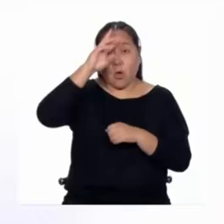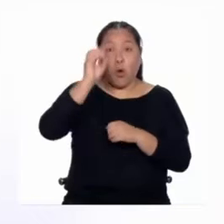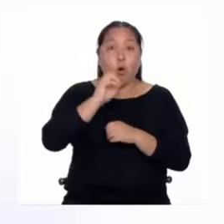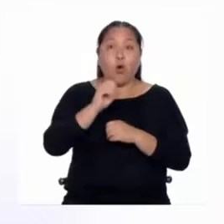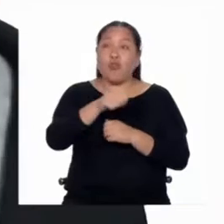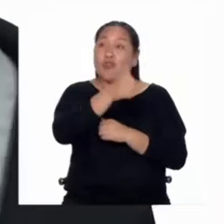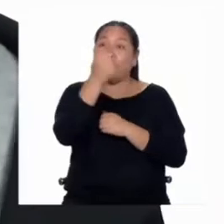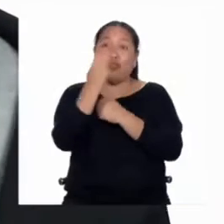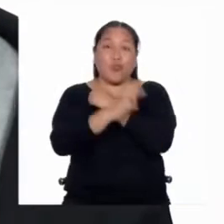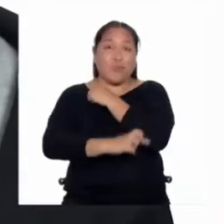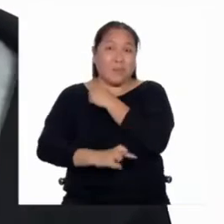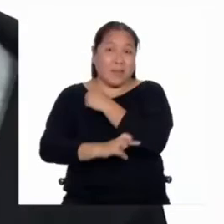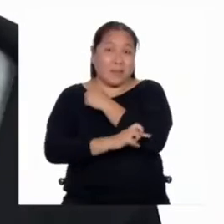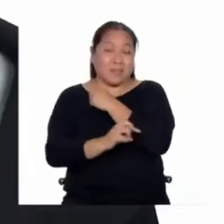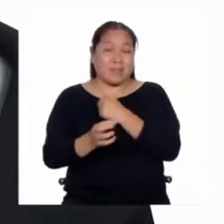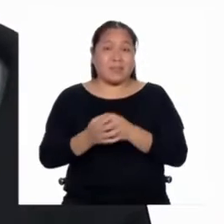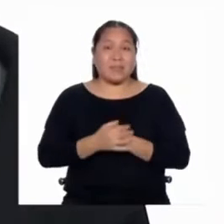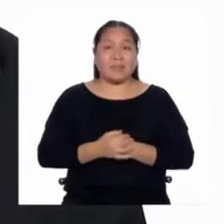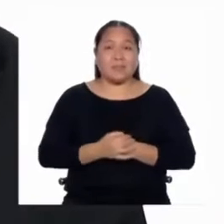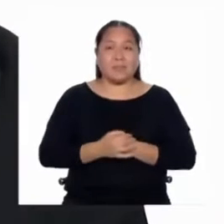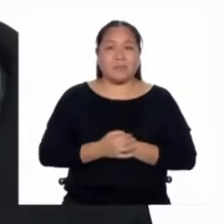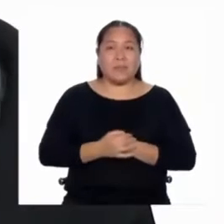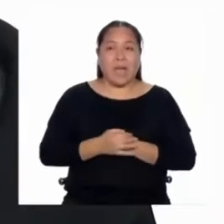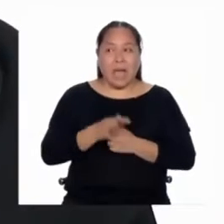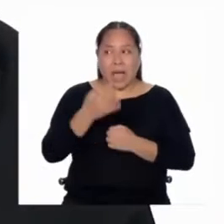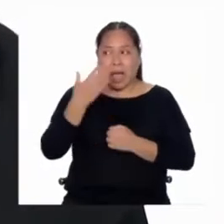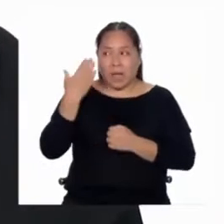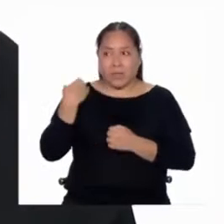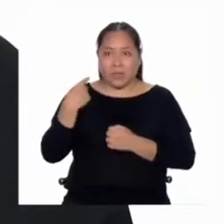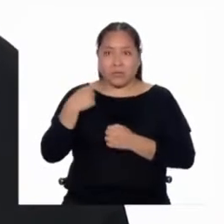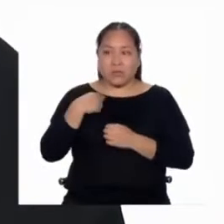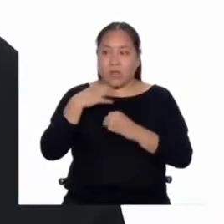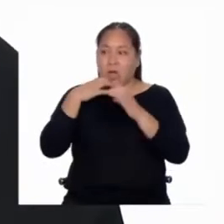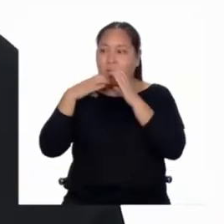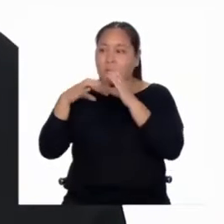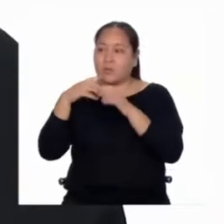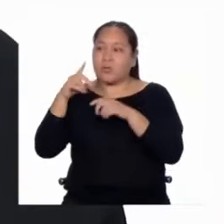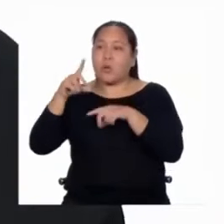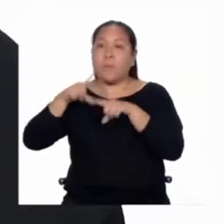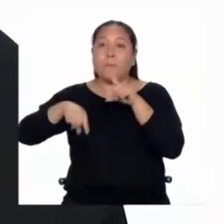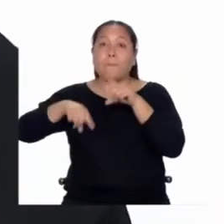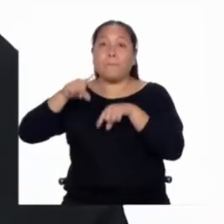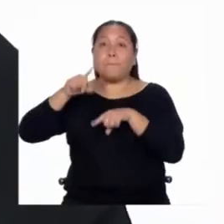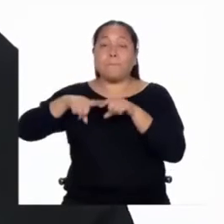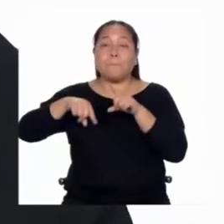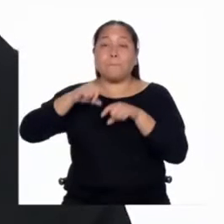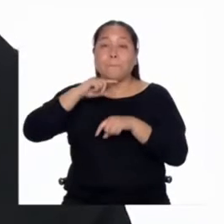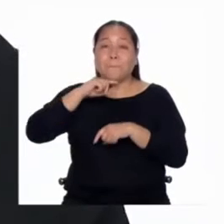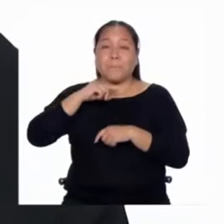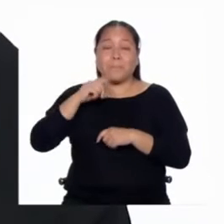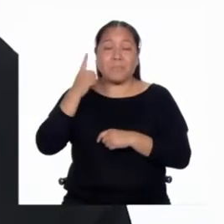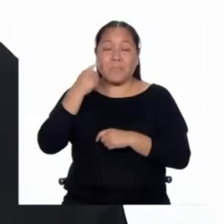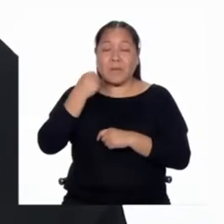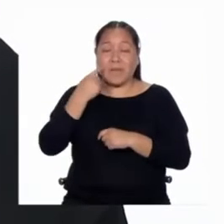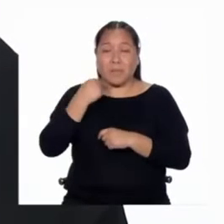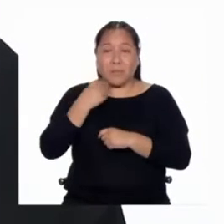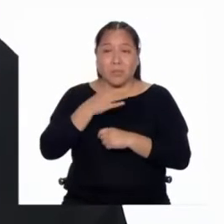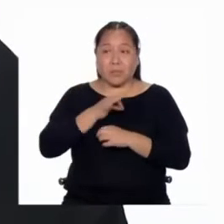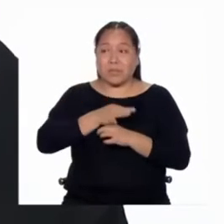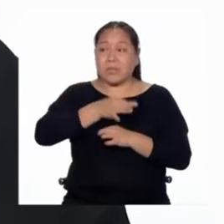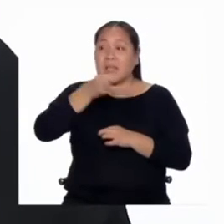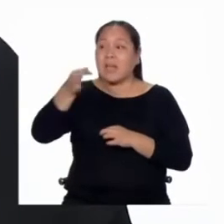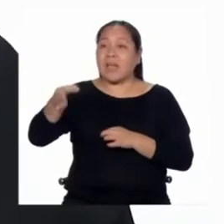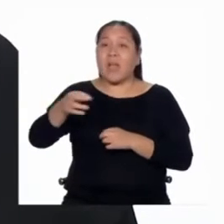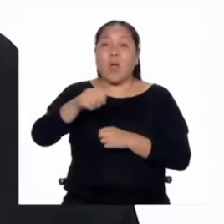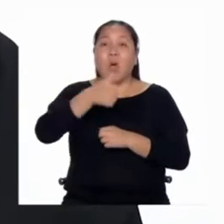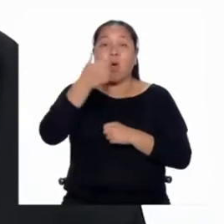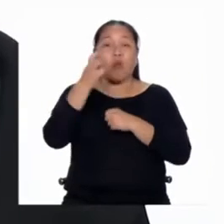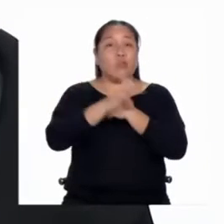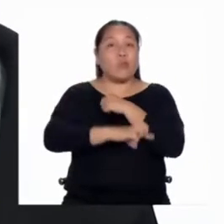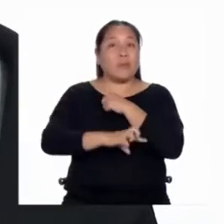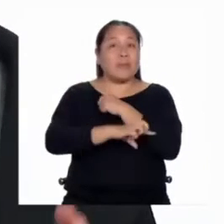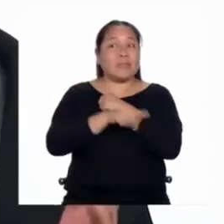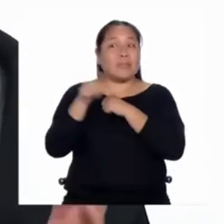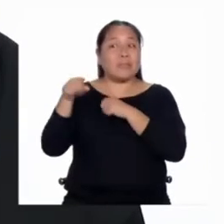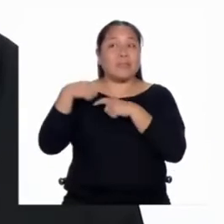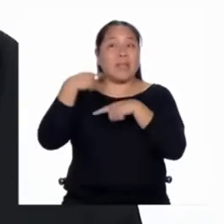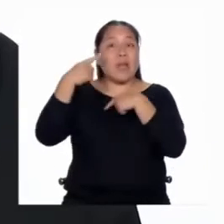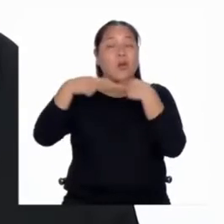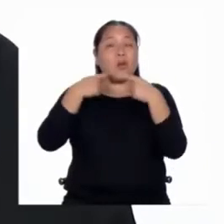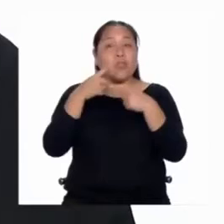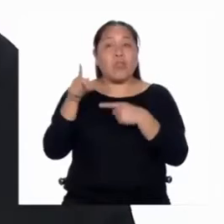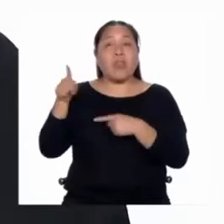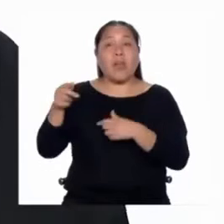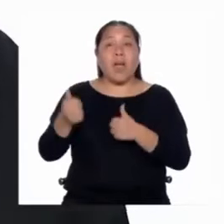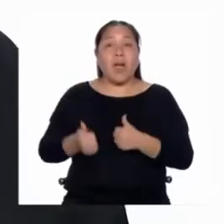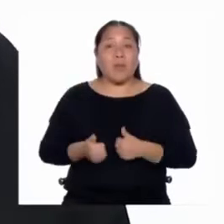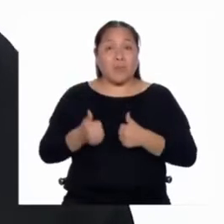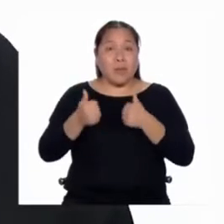extranjero. Hace un rato estaba hablando con un primo que se acababa de mudar a otro país y me estaba contando que donde